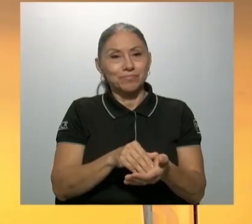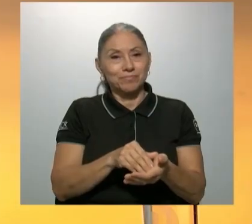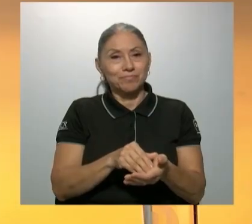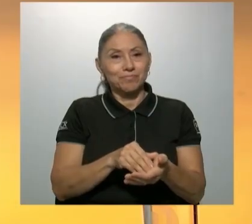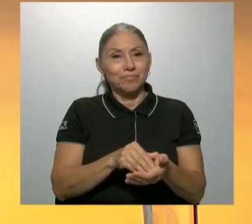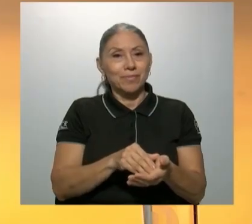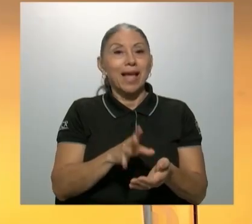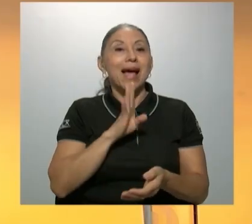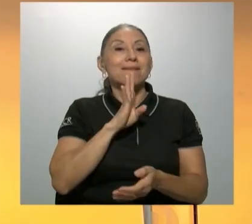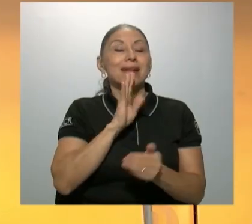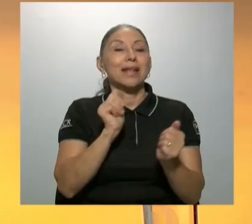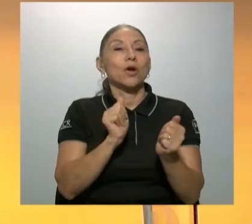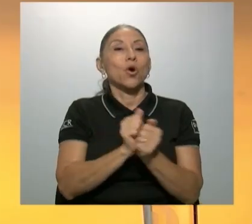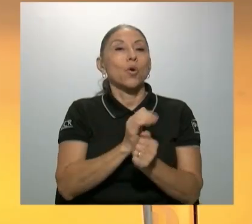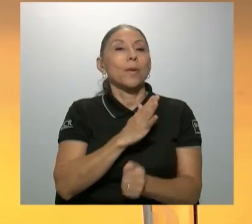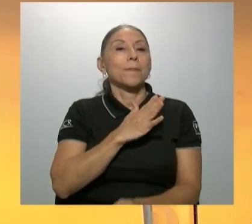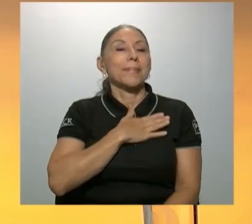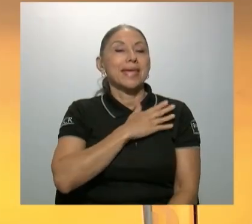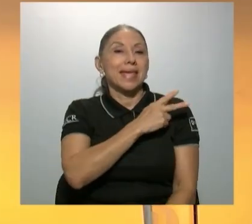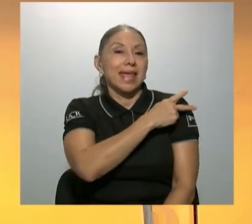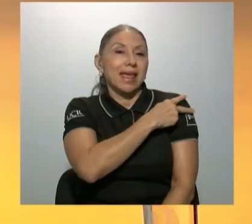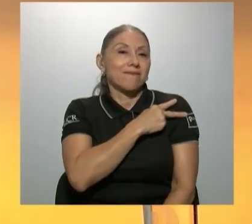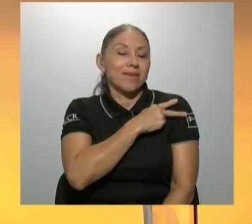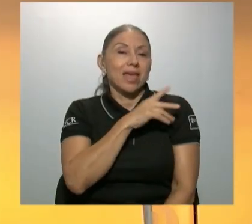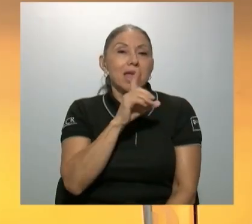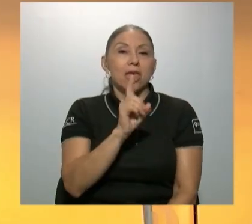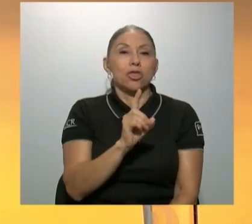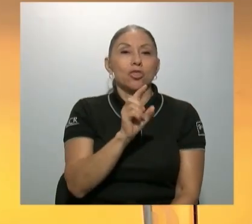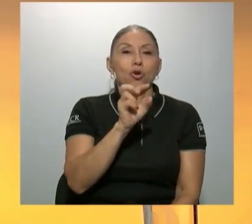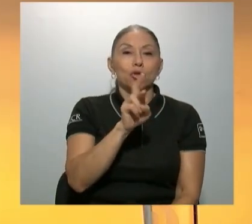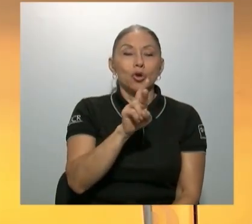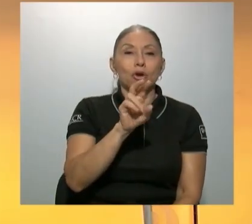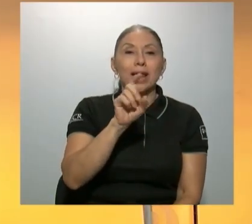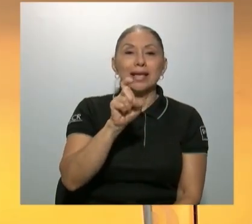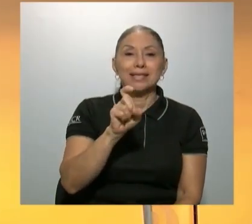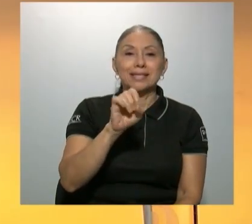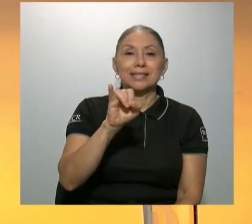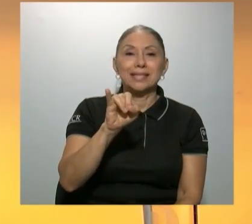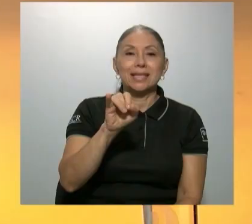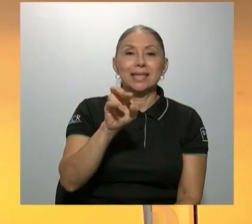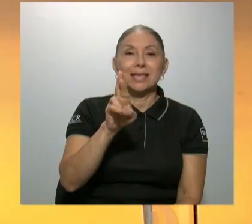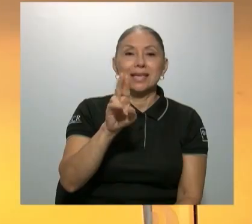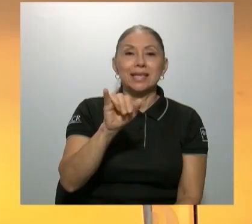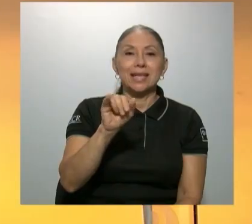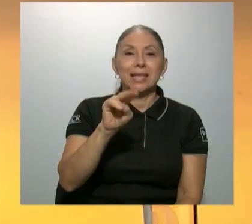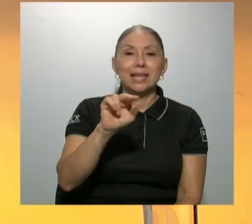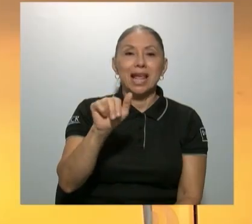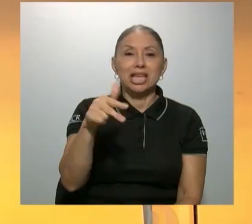hablaré con mi jefe, la doctora Cirinach, que me apoya